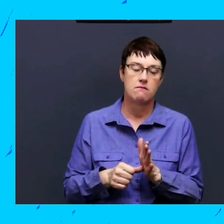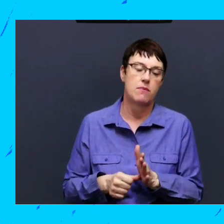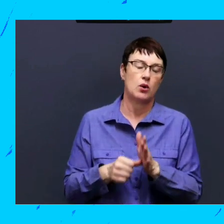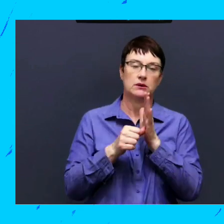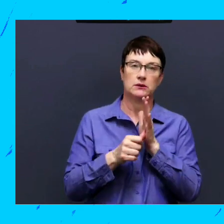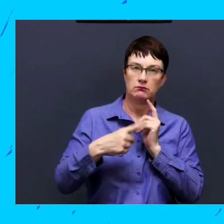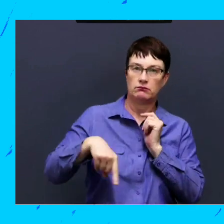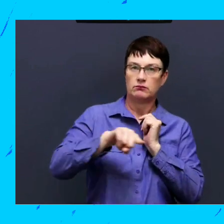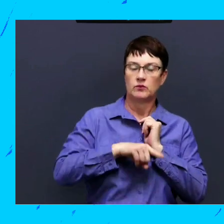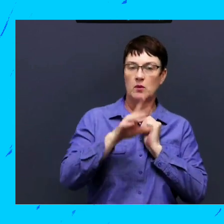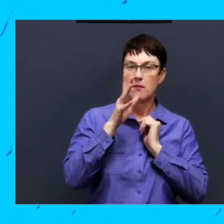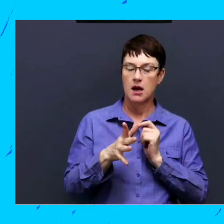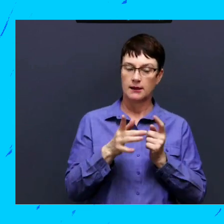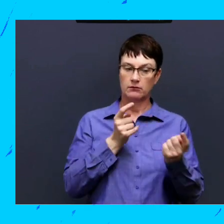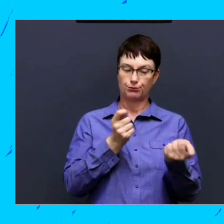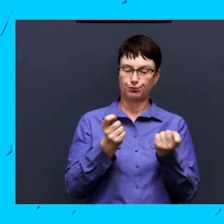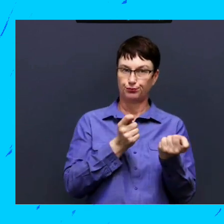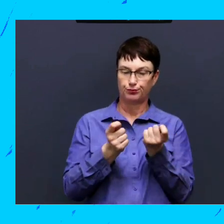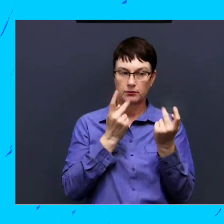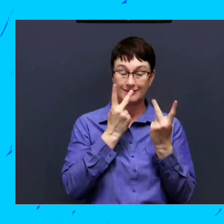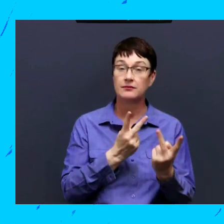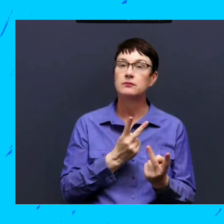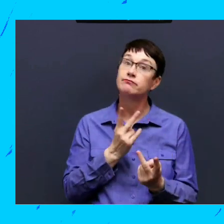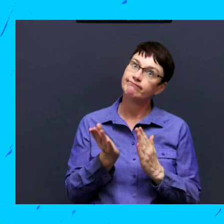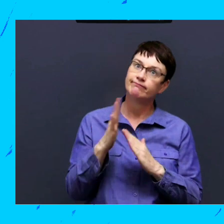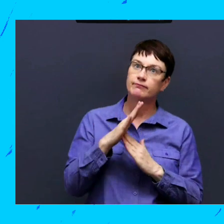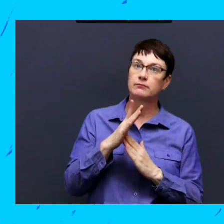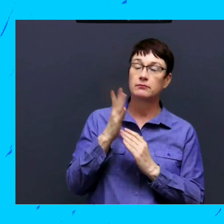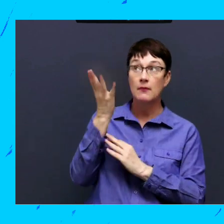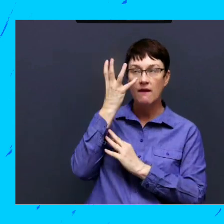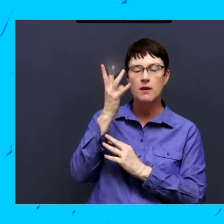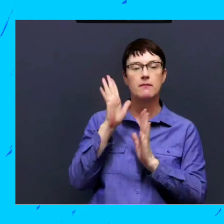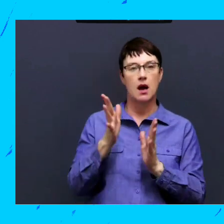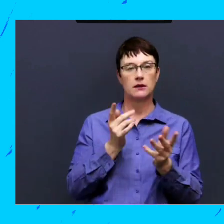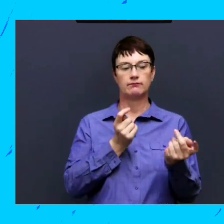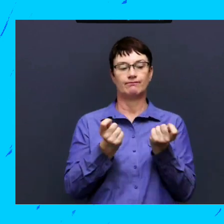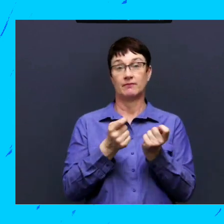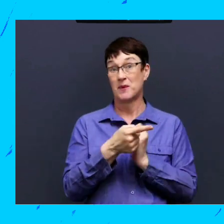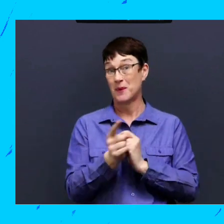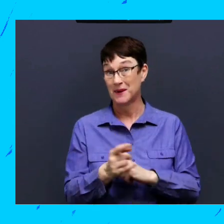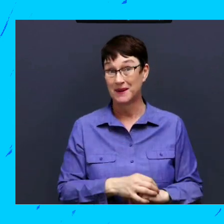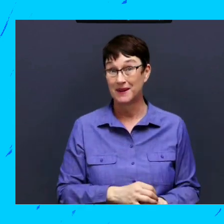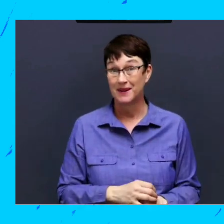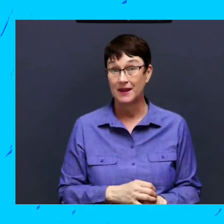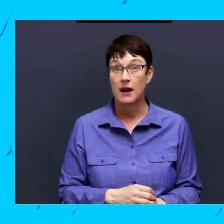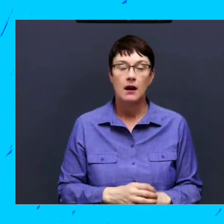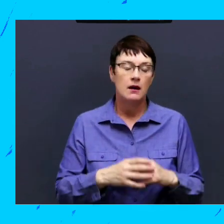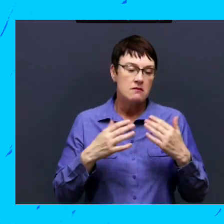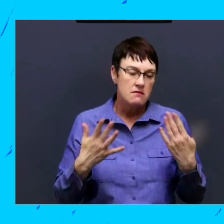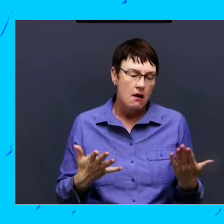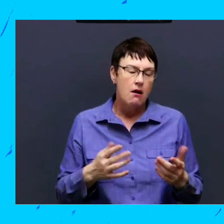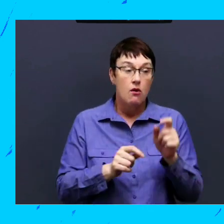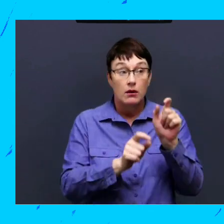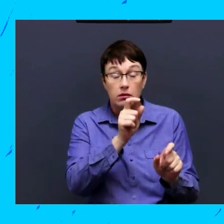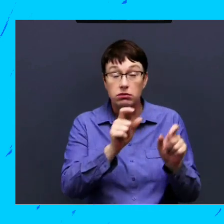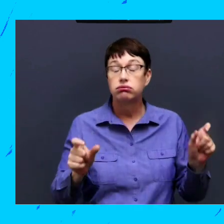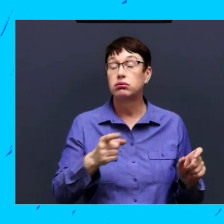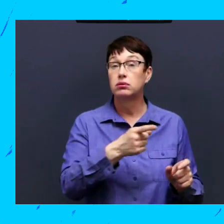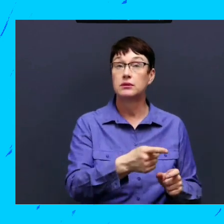fundamentales con mucho apoyo de los gobiernos. La apropiación